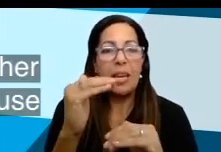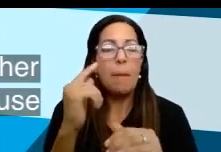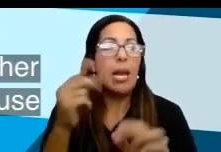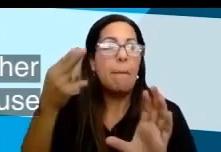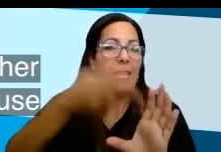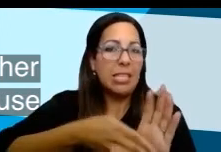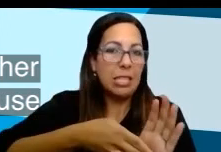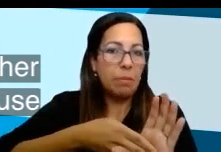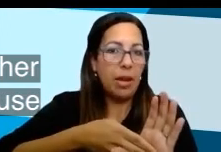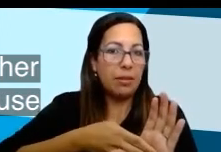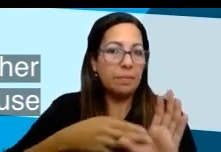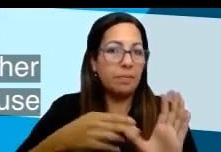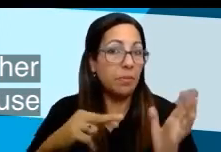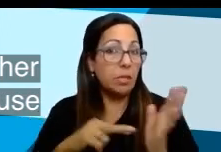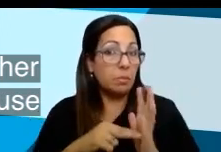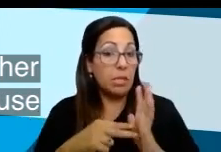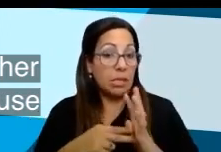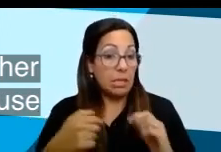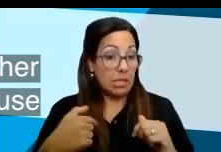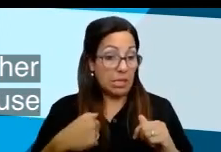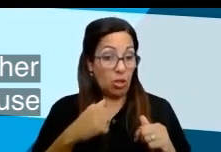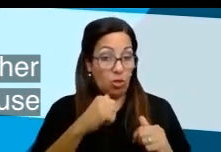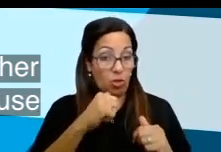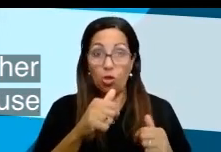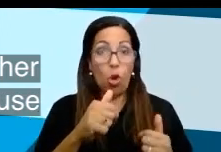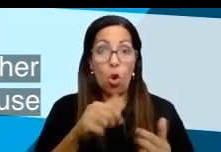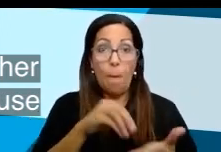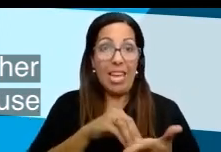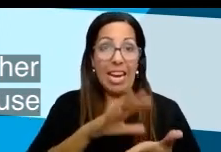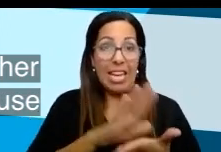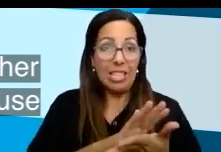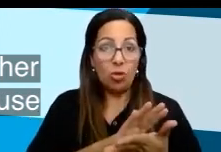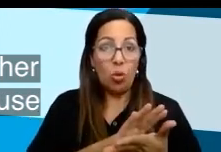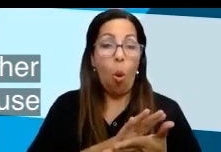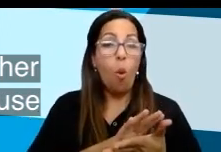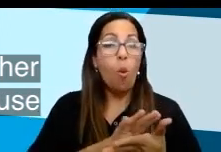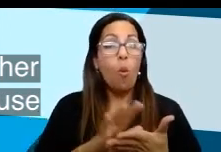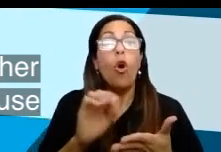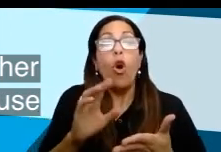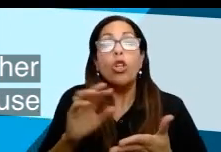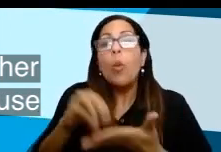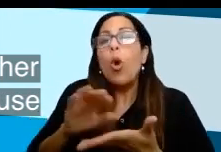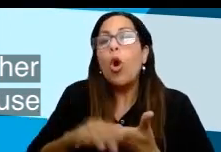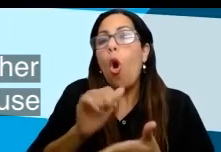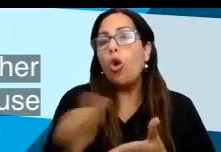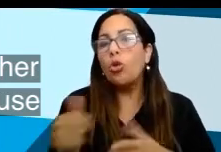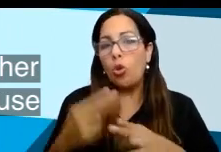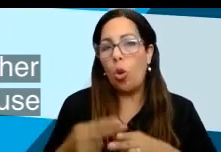la pregunta es, si yo no me registro aquí o si me registro con otro nombre, en el